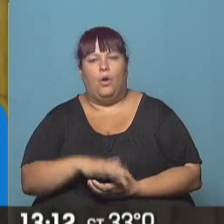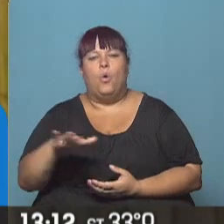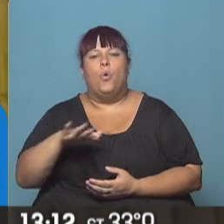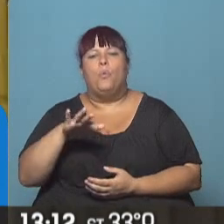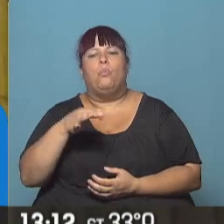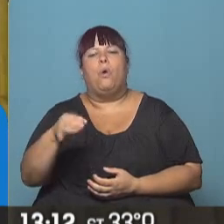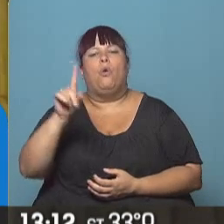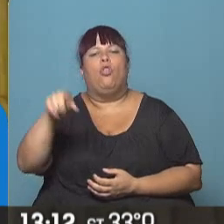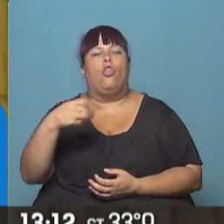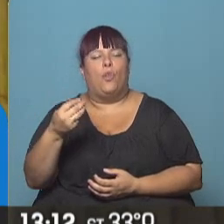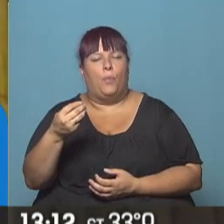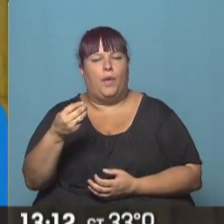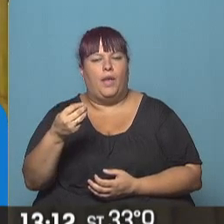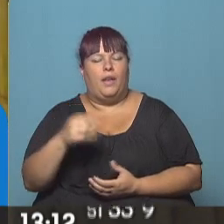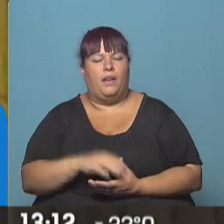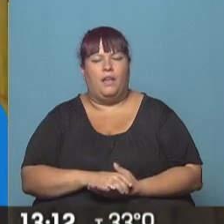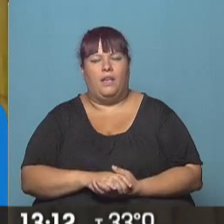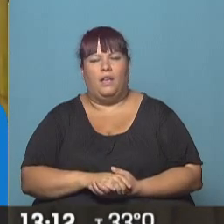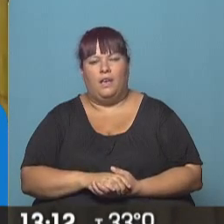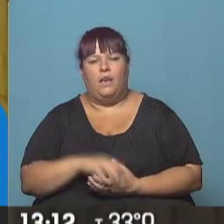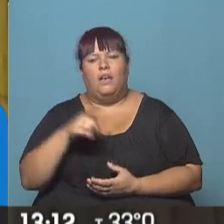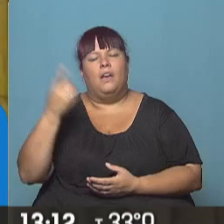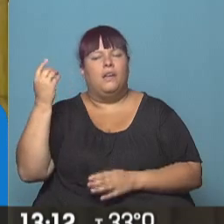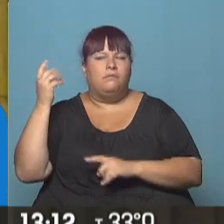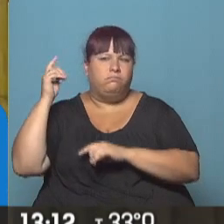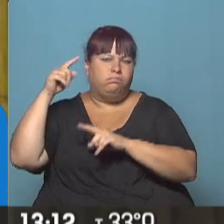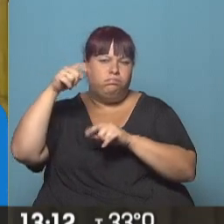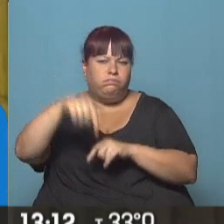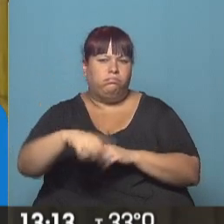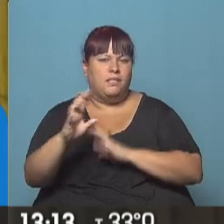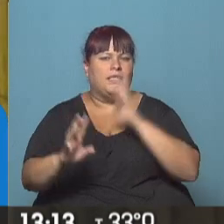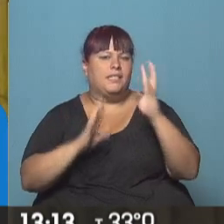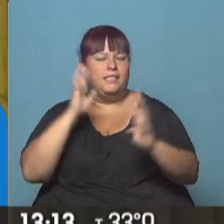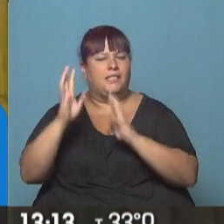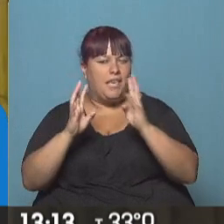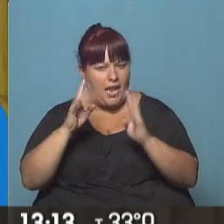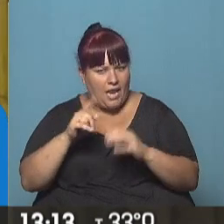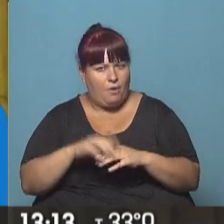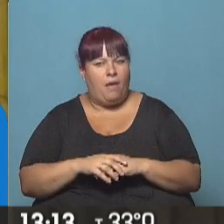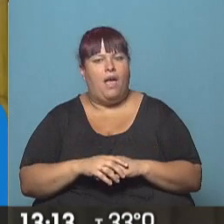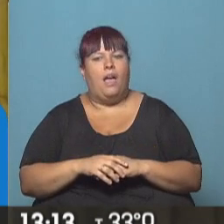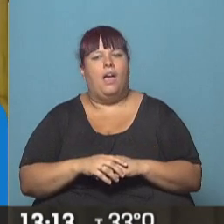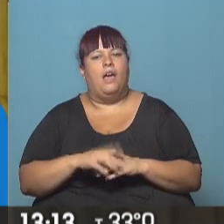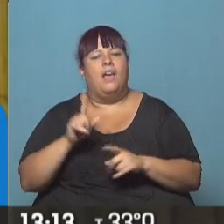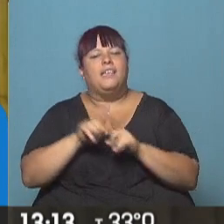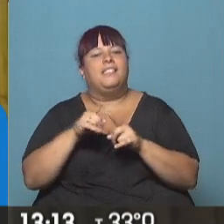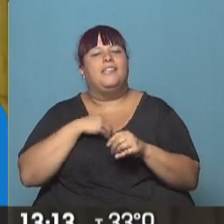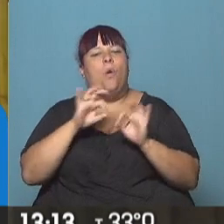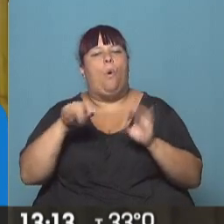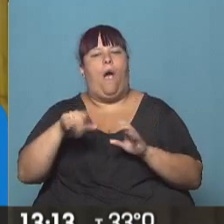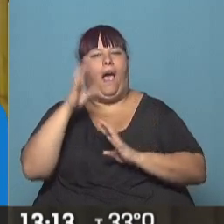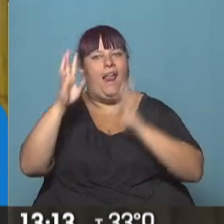pueblos procedentes del Ande que se han venido a la selva y se han hecho